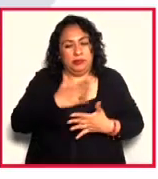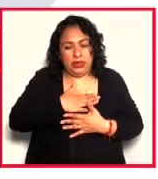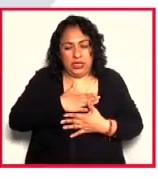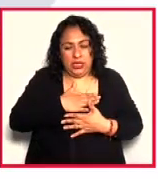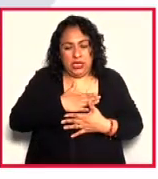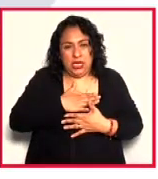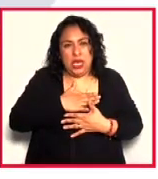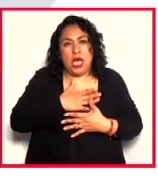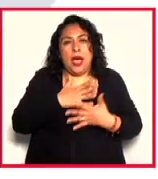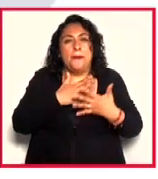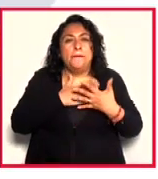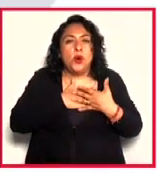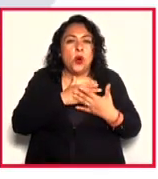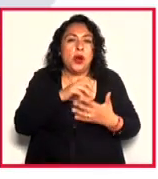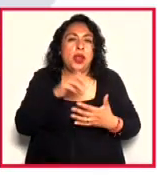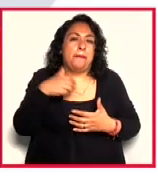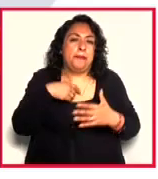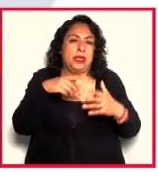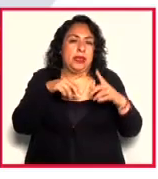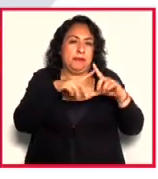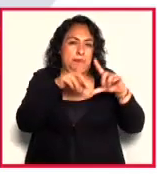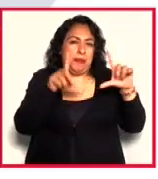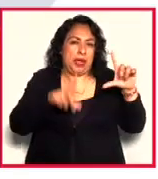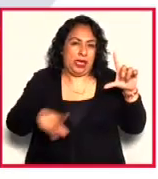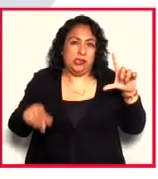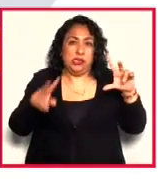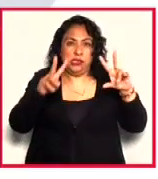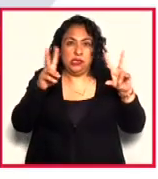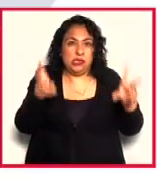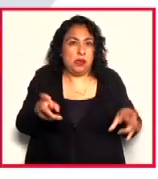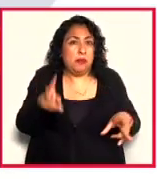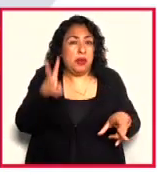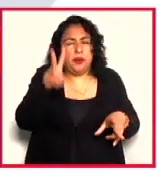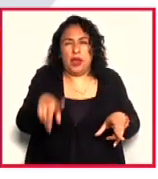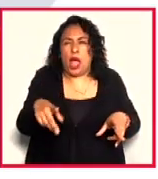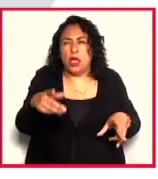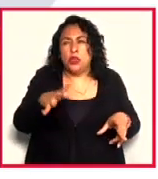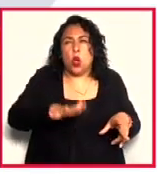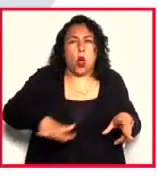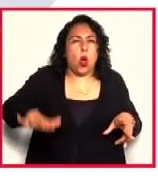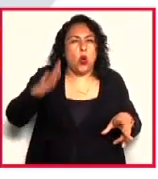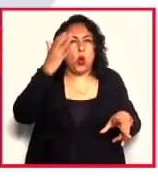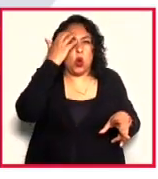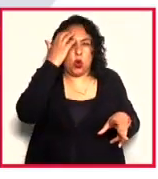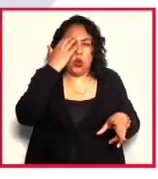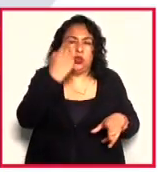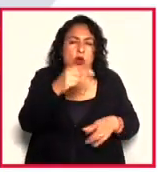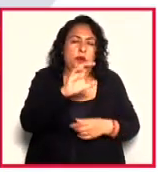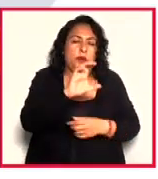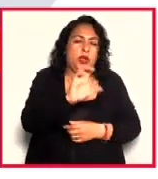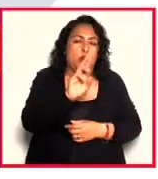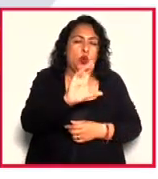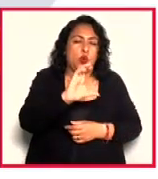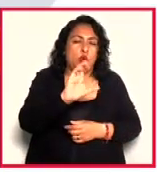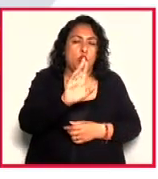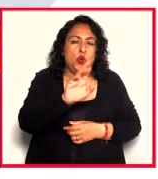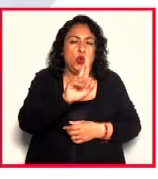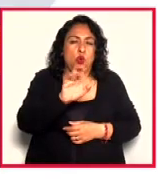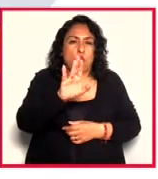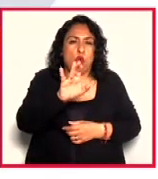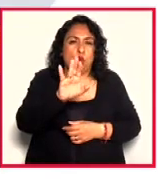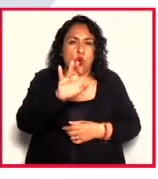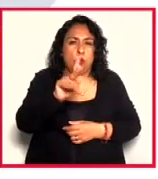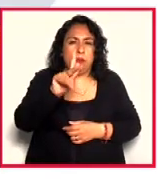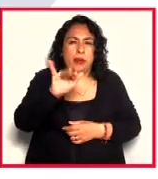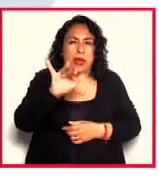mi amor a mi país, ¿no? Con este tema que no puede ser más icónico, que es Cucurrucucú Paloma. Es un tema de Tomás Méndez y lo